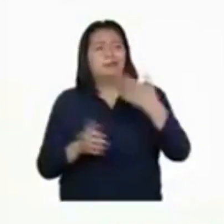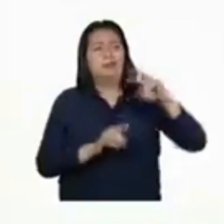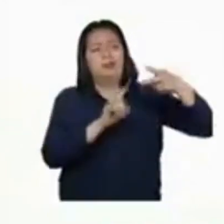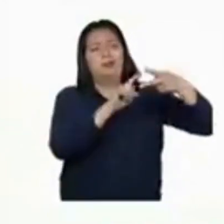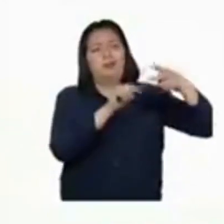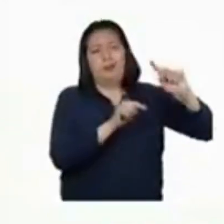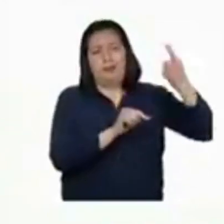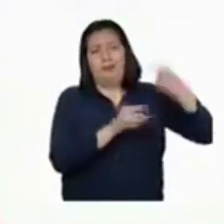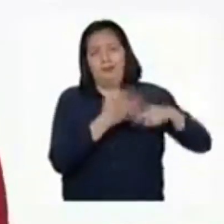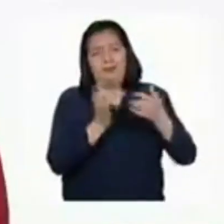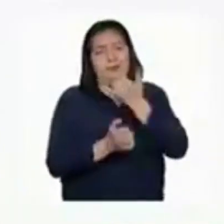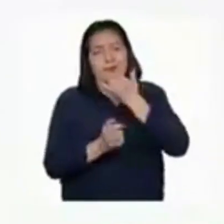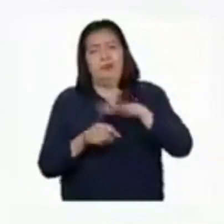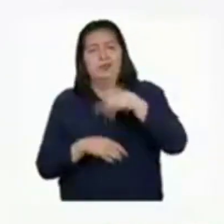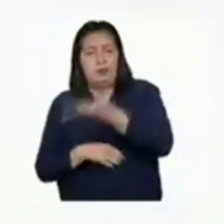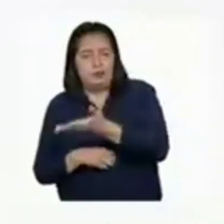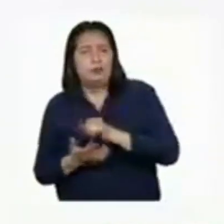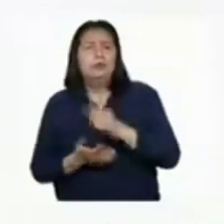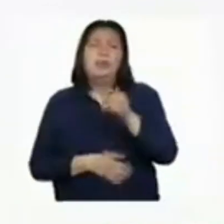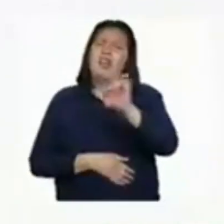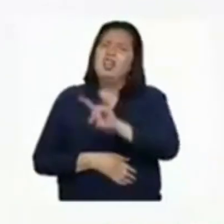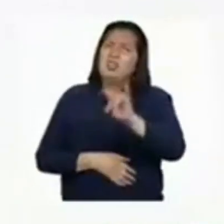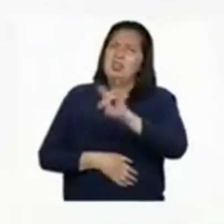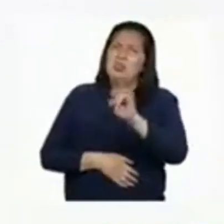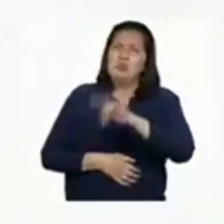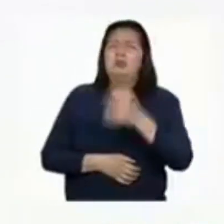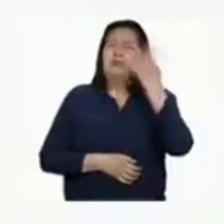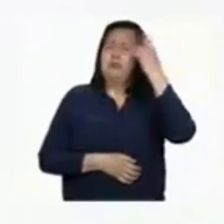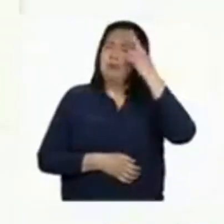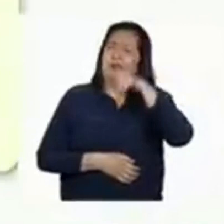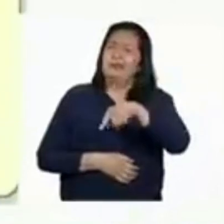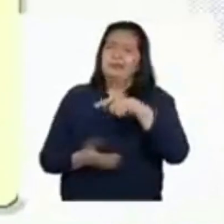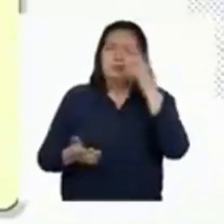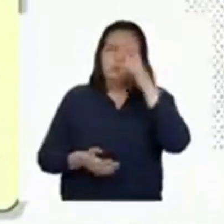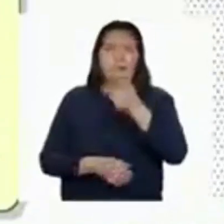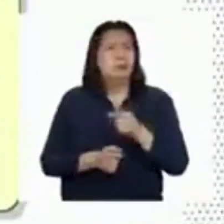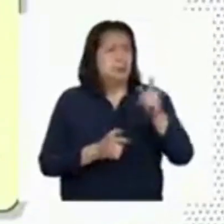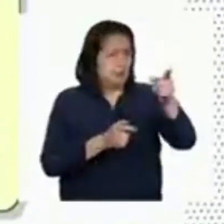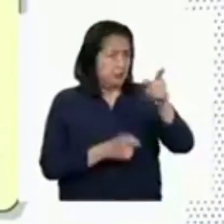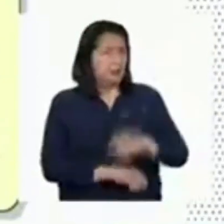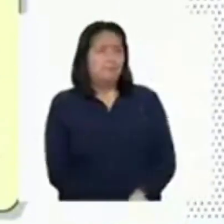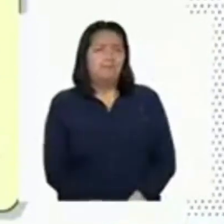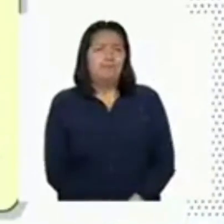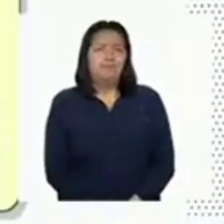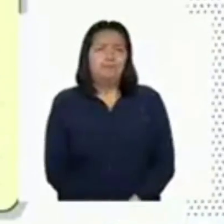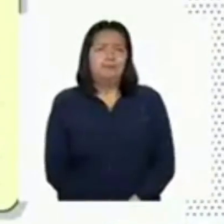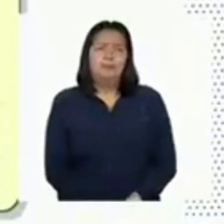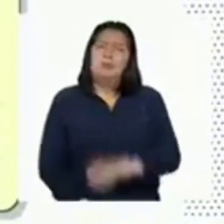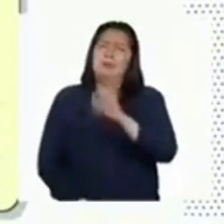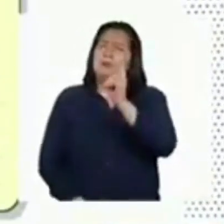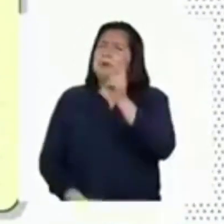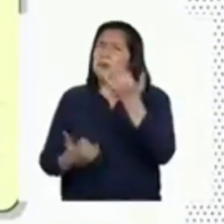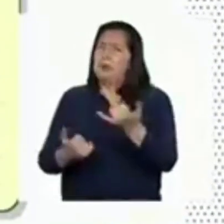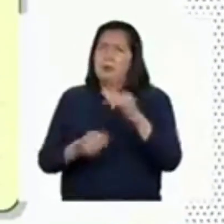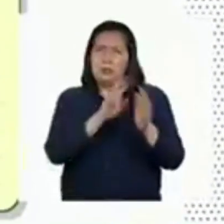las dos anteriores. ¿Qué le parece si usamos por esta razón? Quedaría así. Profesor,